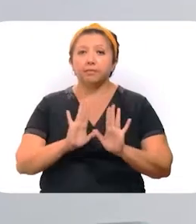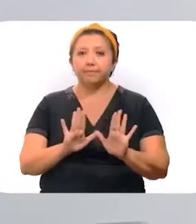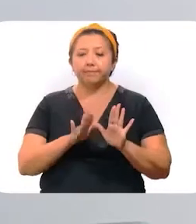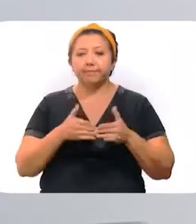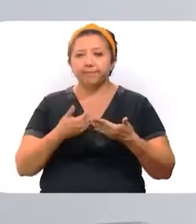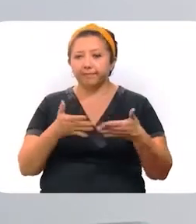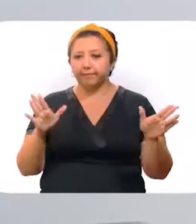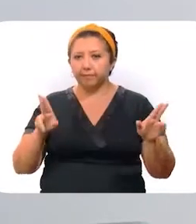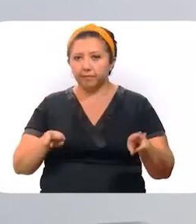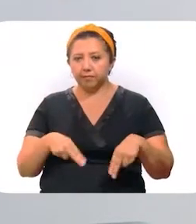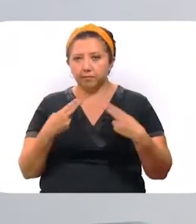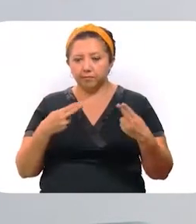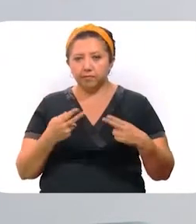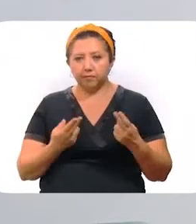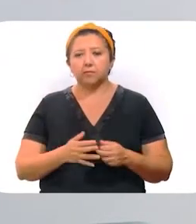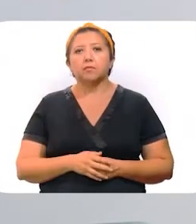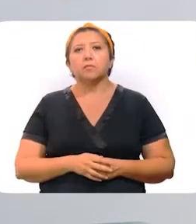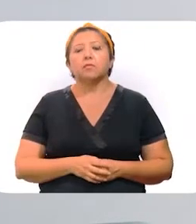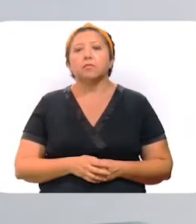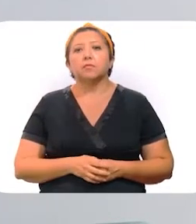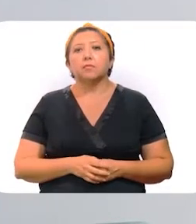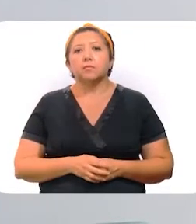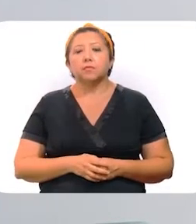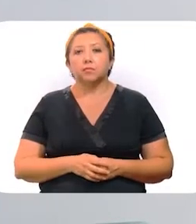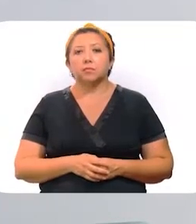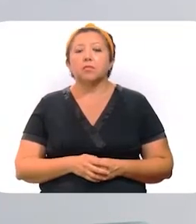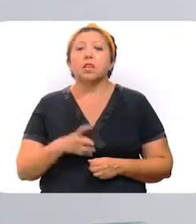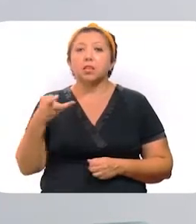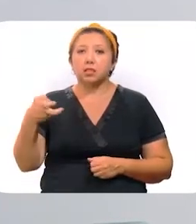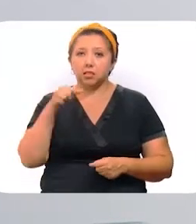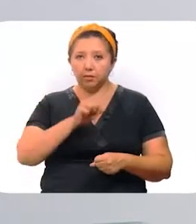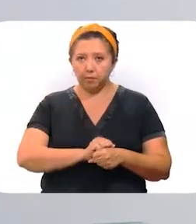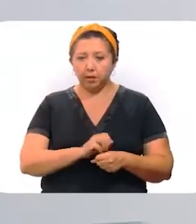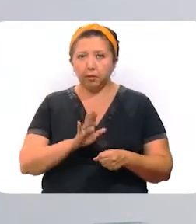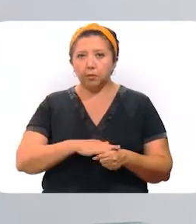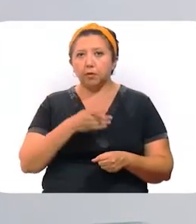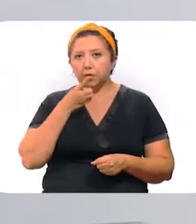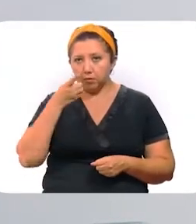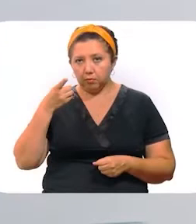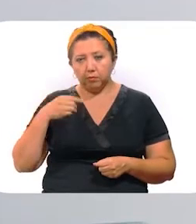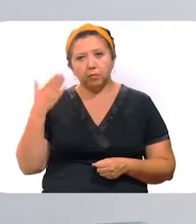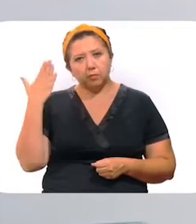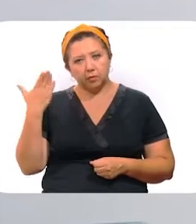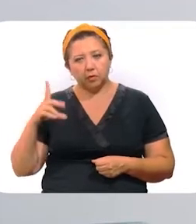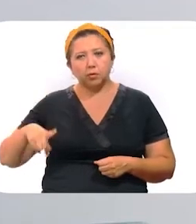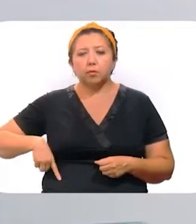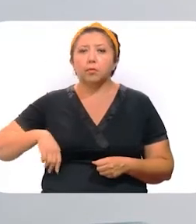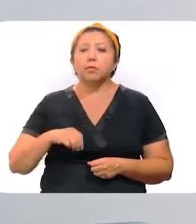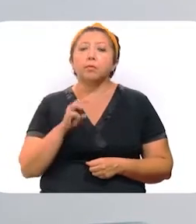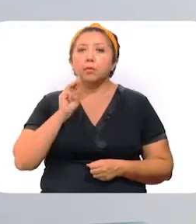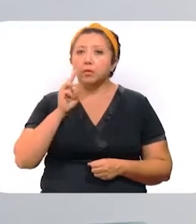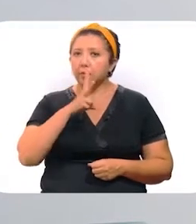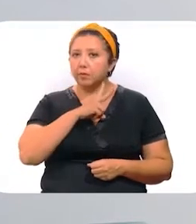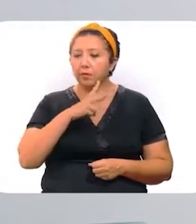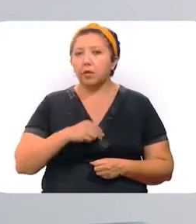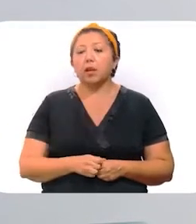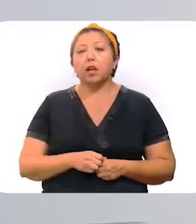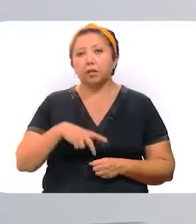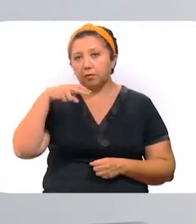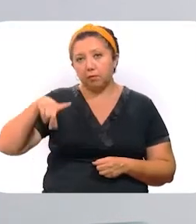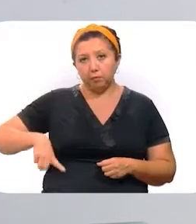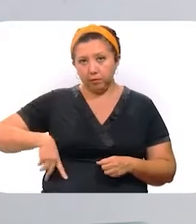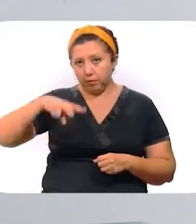e interrumpir el proceso de reactivación económica. Esta semana, por gestiones del gobernador Mauricio Vila Dosal ante la